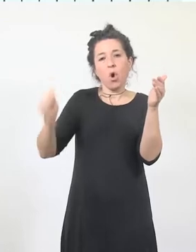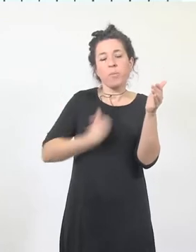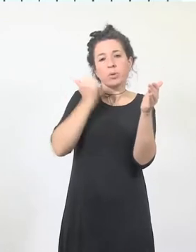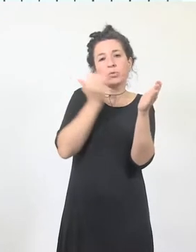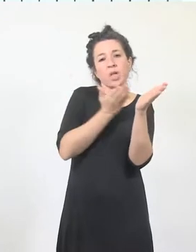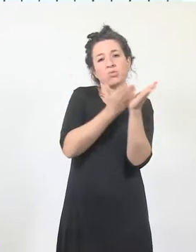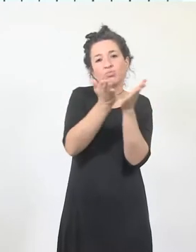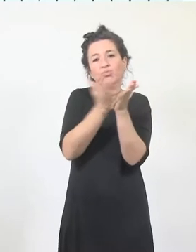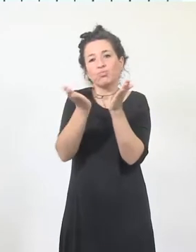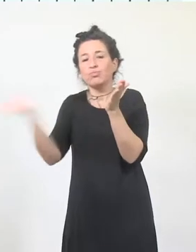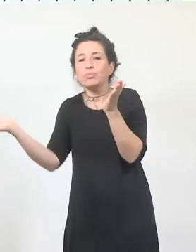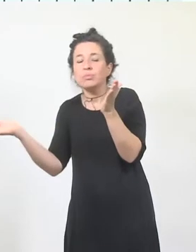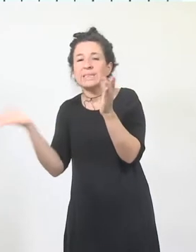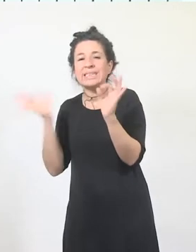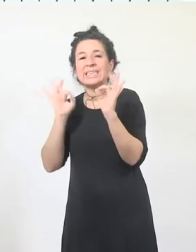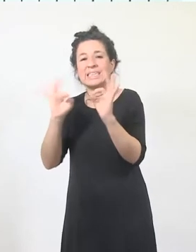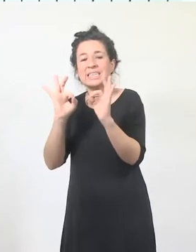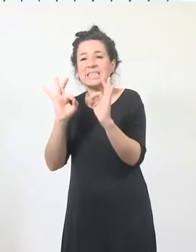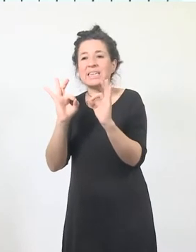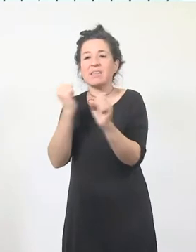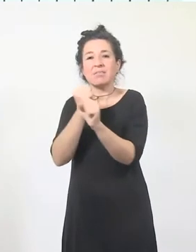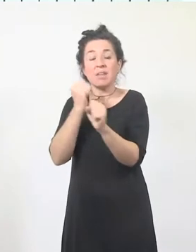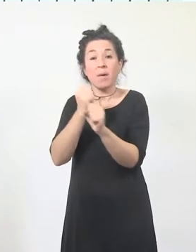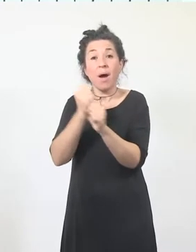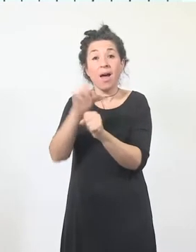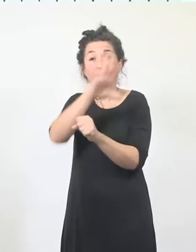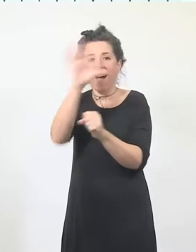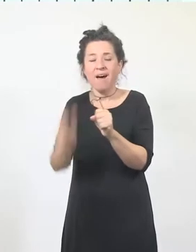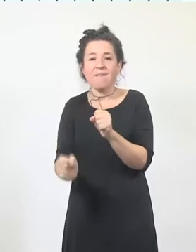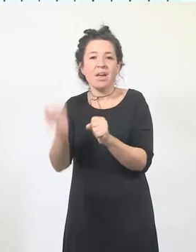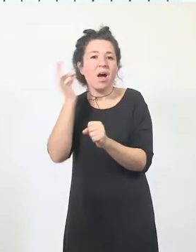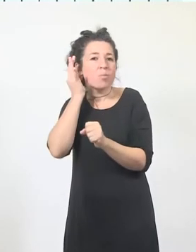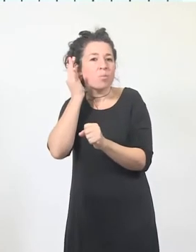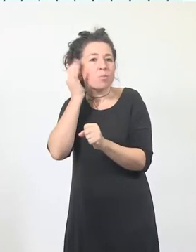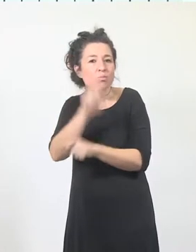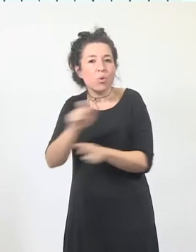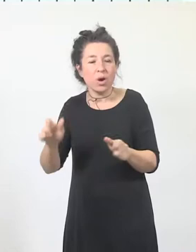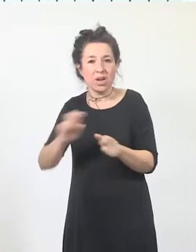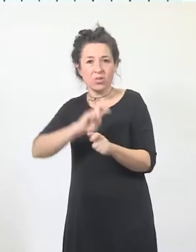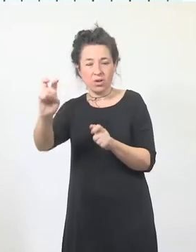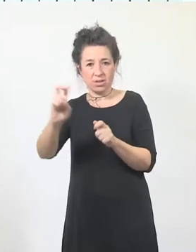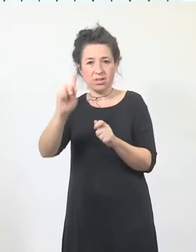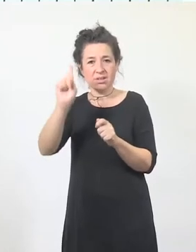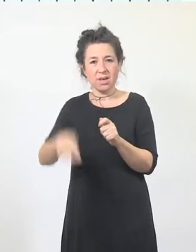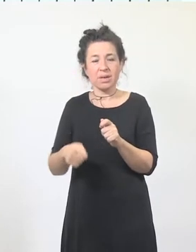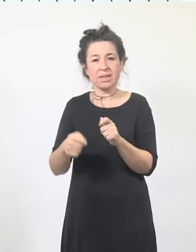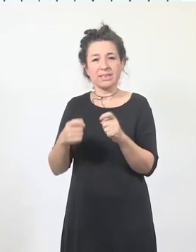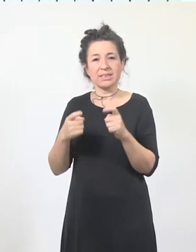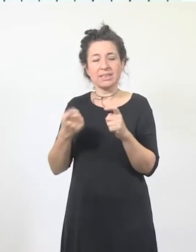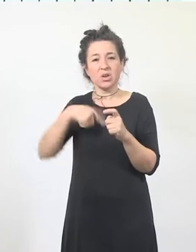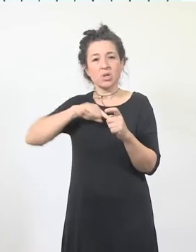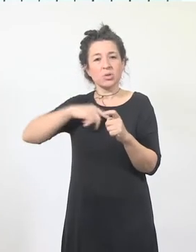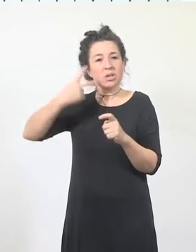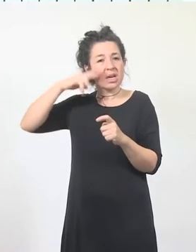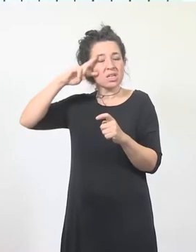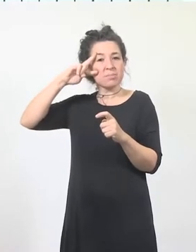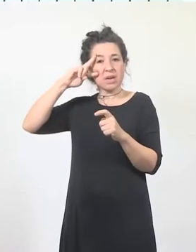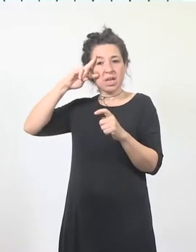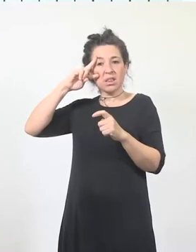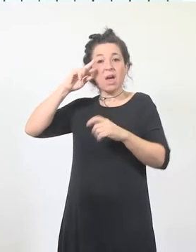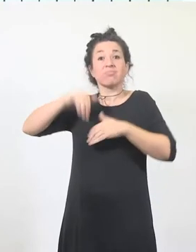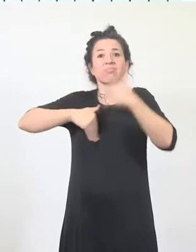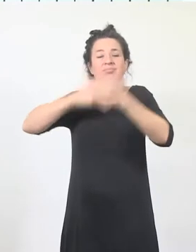otras oportunidades, sobre todo trabajar con mujeres de África e intentar llevar a cabo nuestra